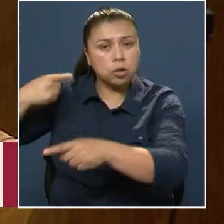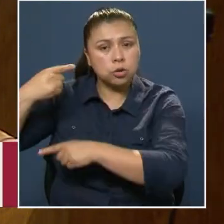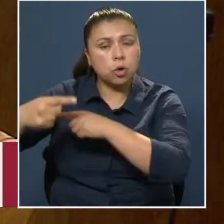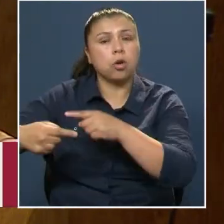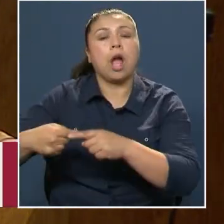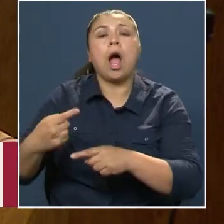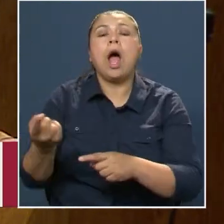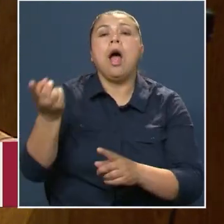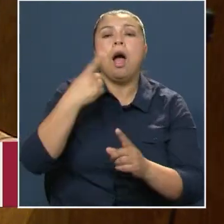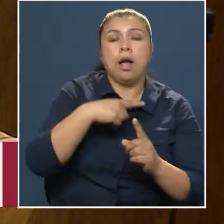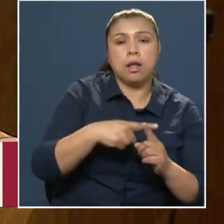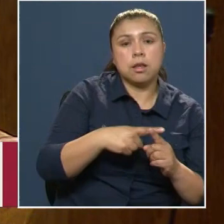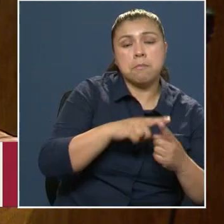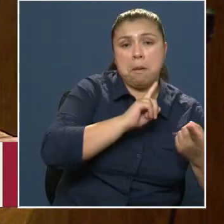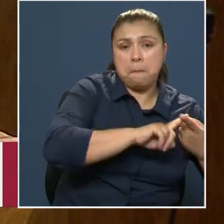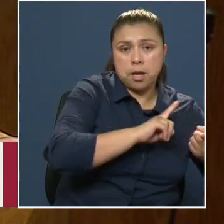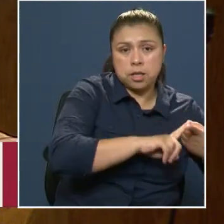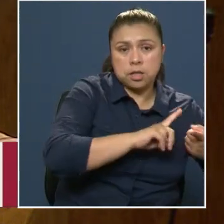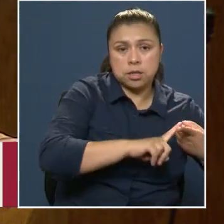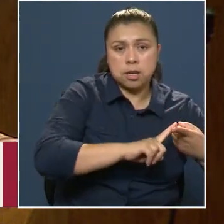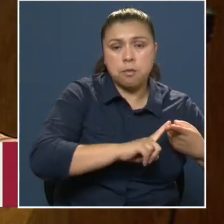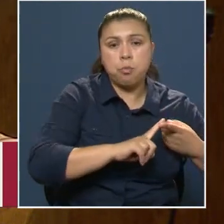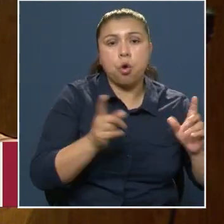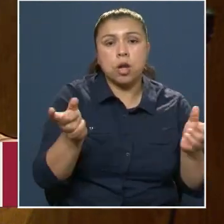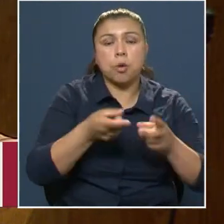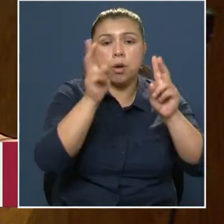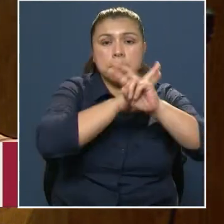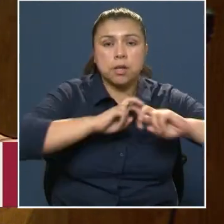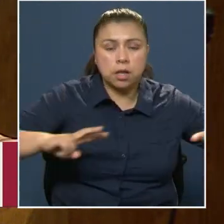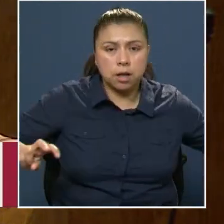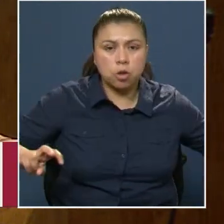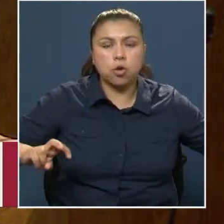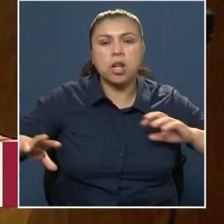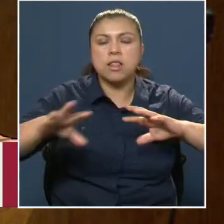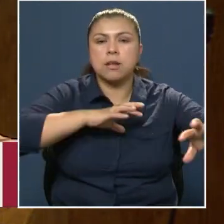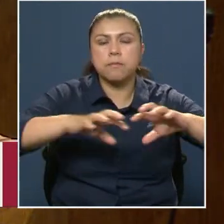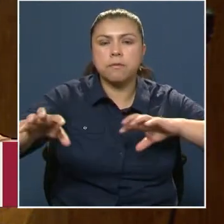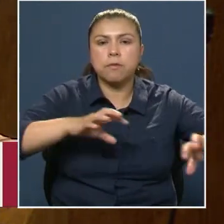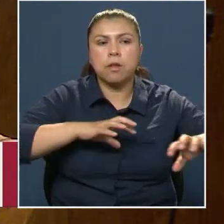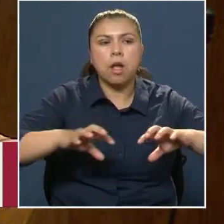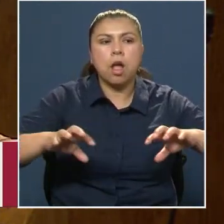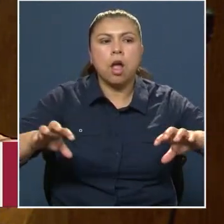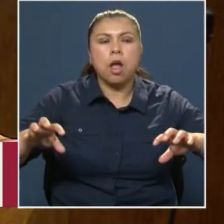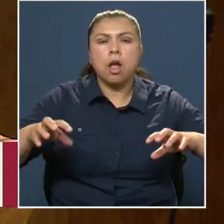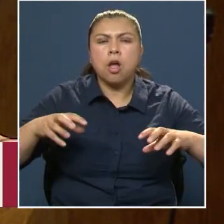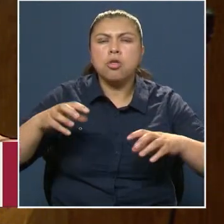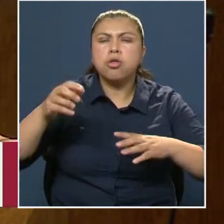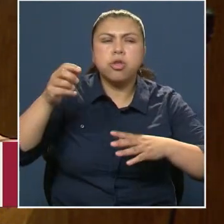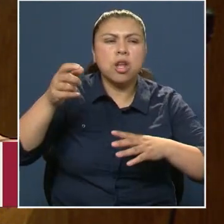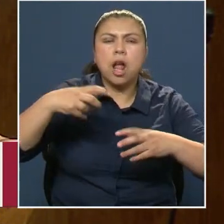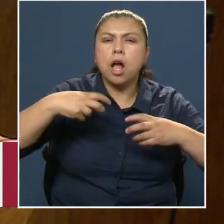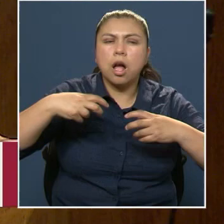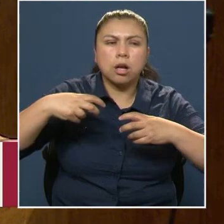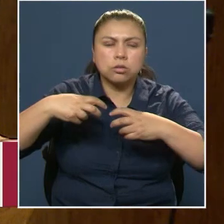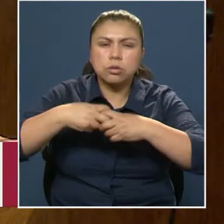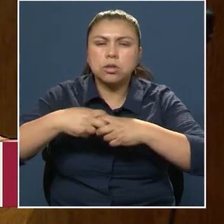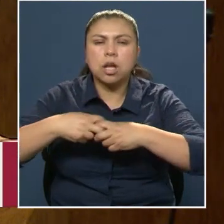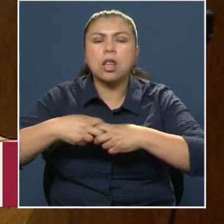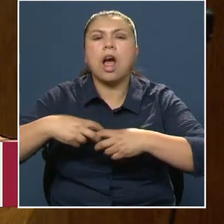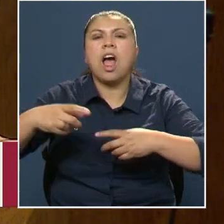Incluso participó de la comisión investigadora de las actividades de la Sociedad Ganadera de Tierra del Fuego en Magallanes,